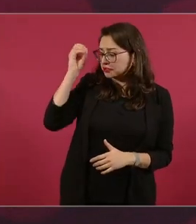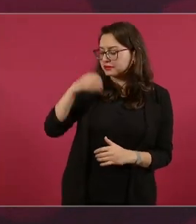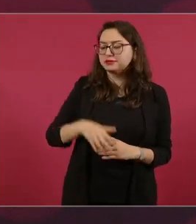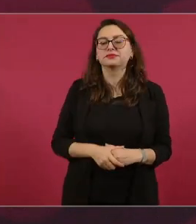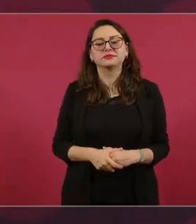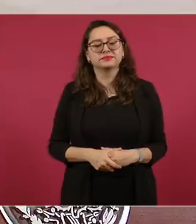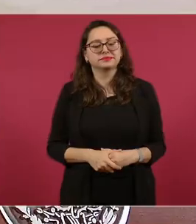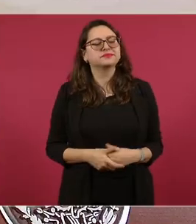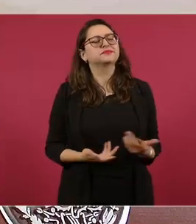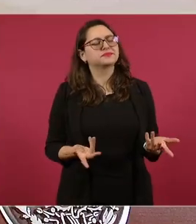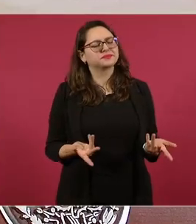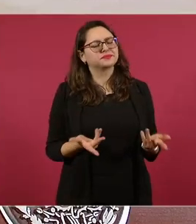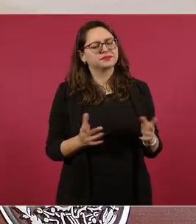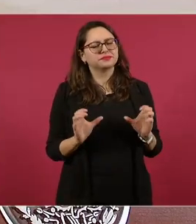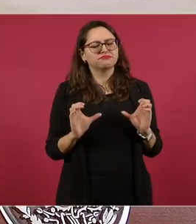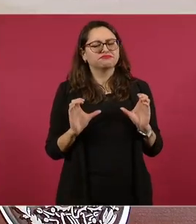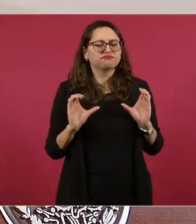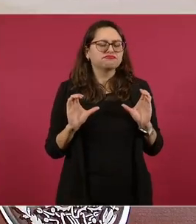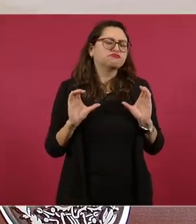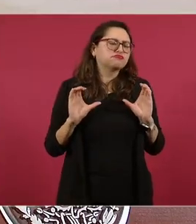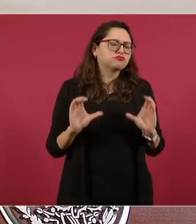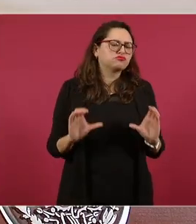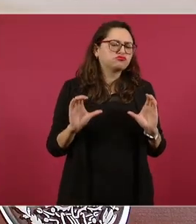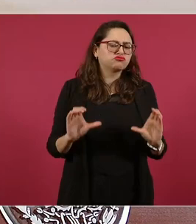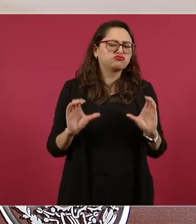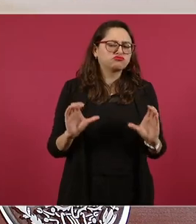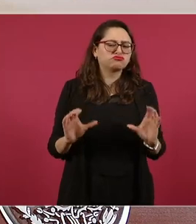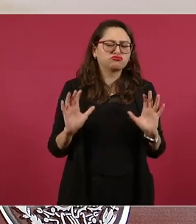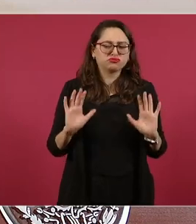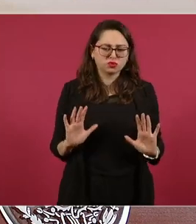hay que tener cuidado, porque